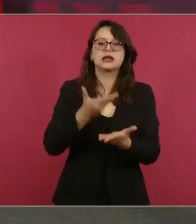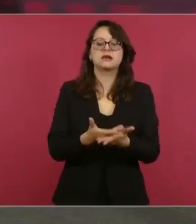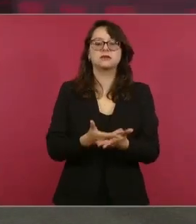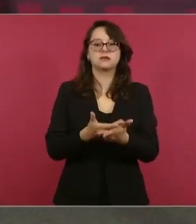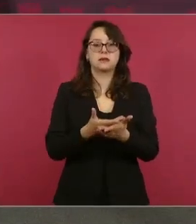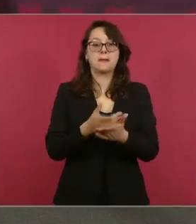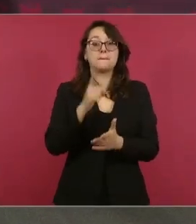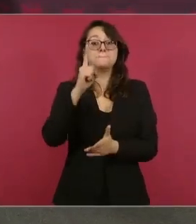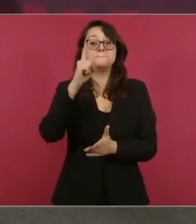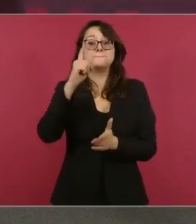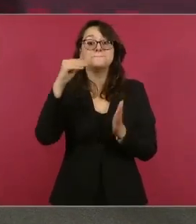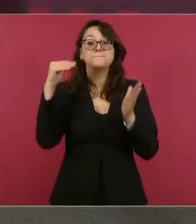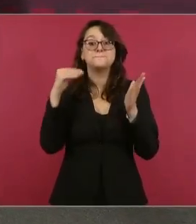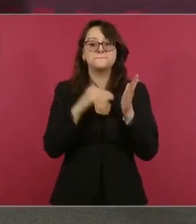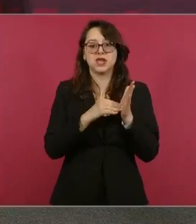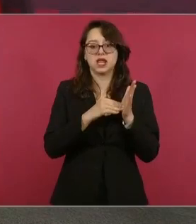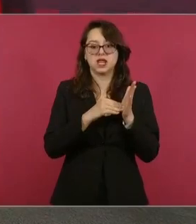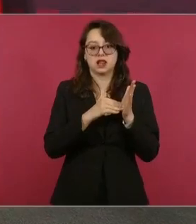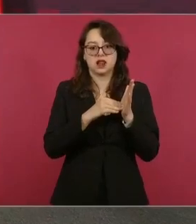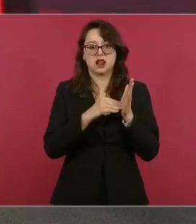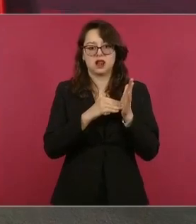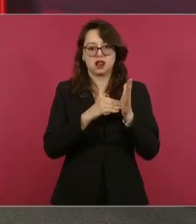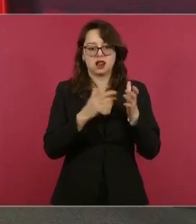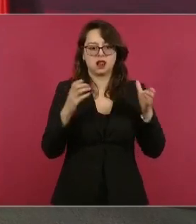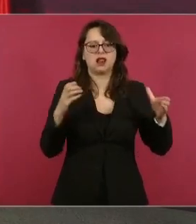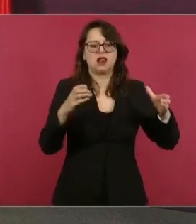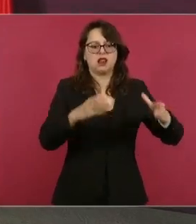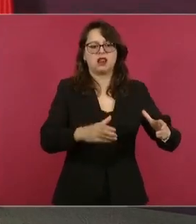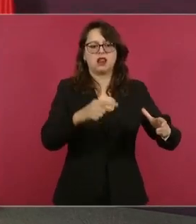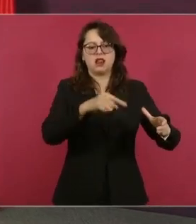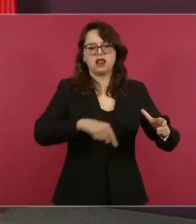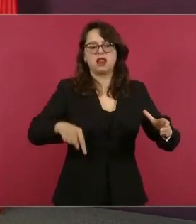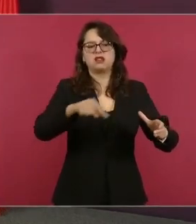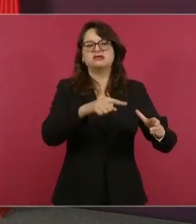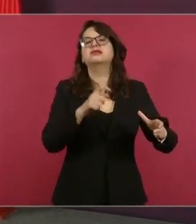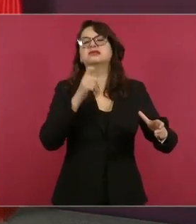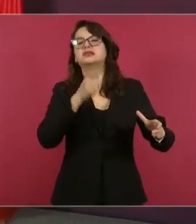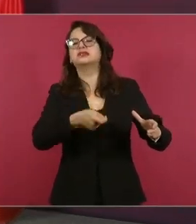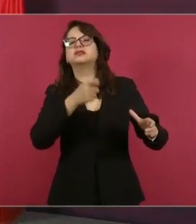de la Secretaría de Bienestar,